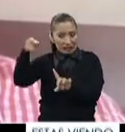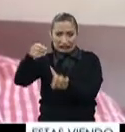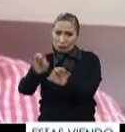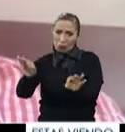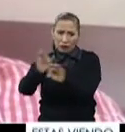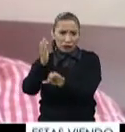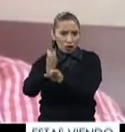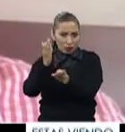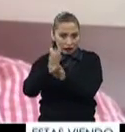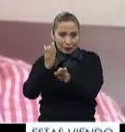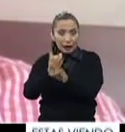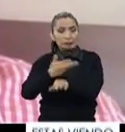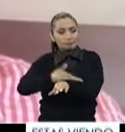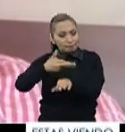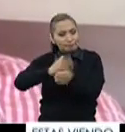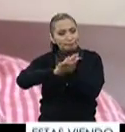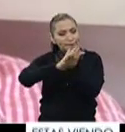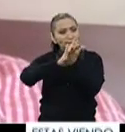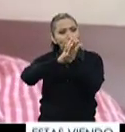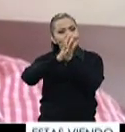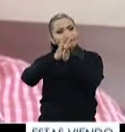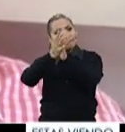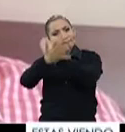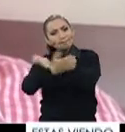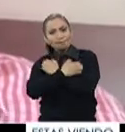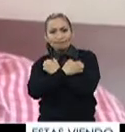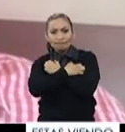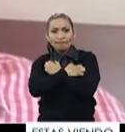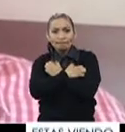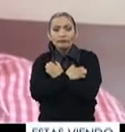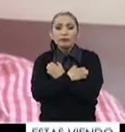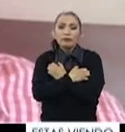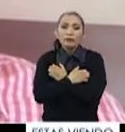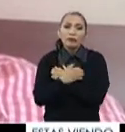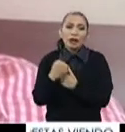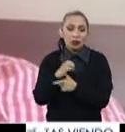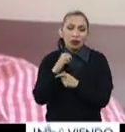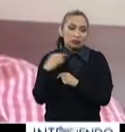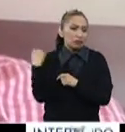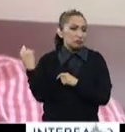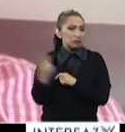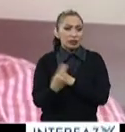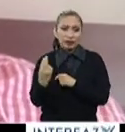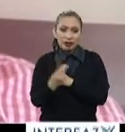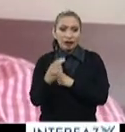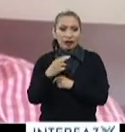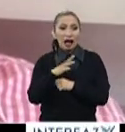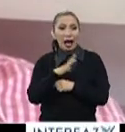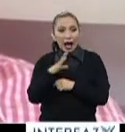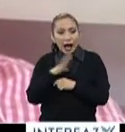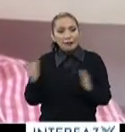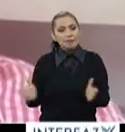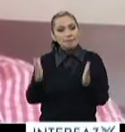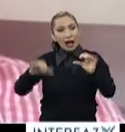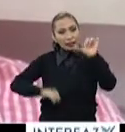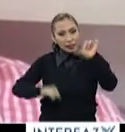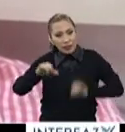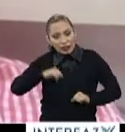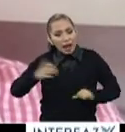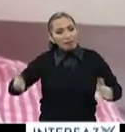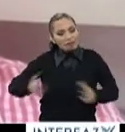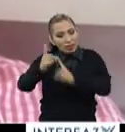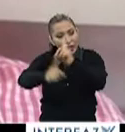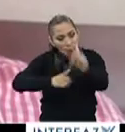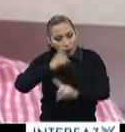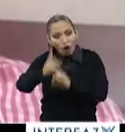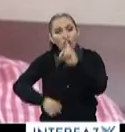más importante en este proceso educativo. Entonces, necesariamente hay que promover la actividad física, el